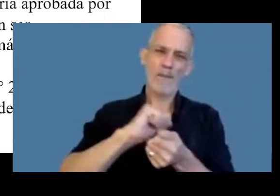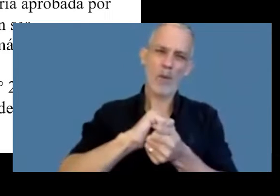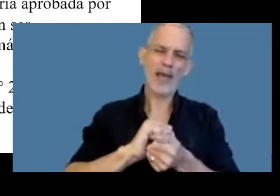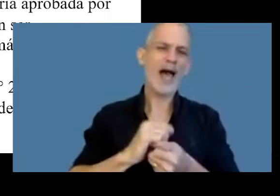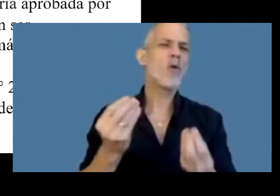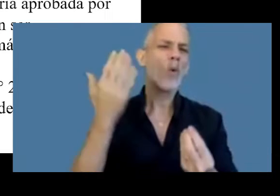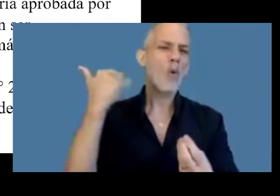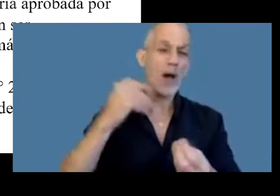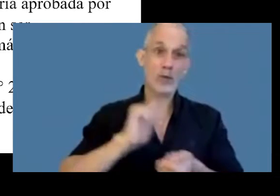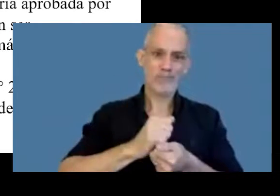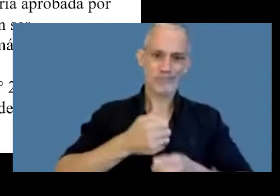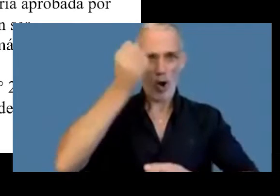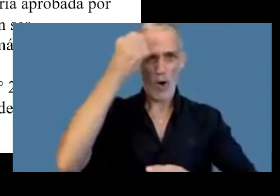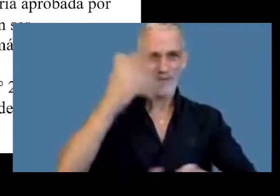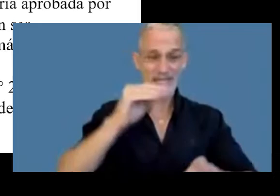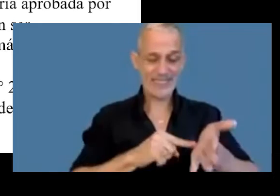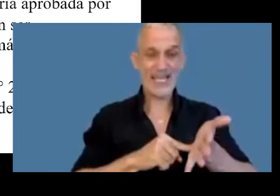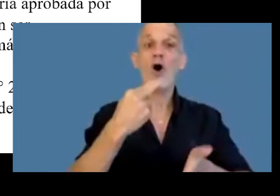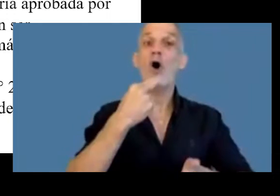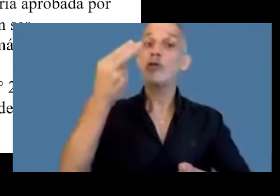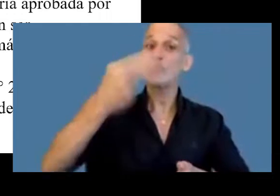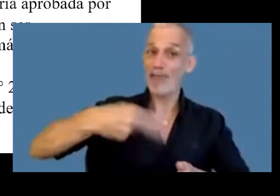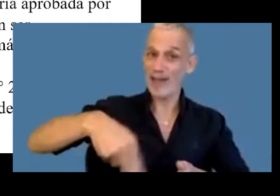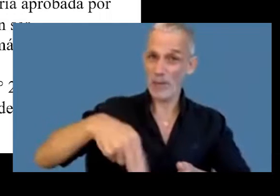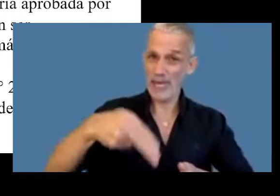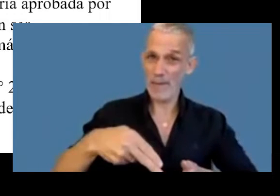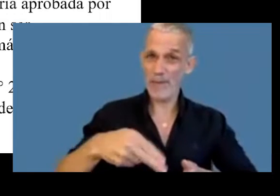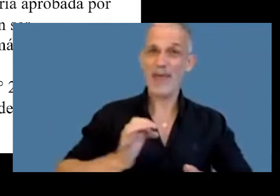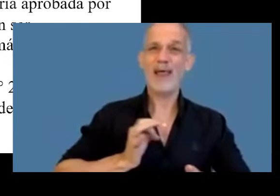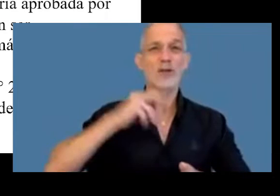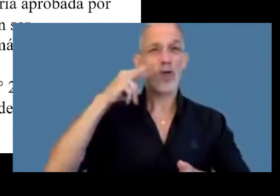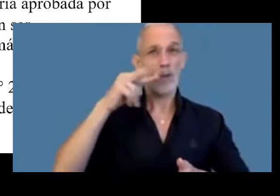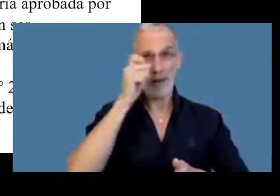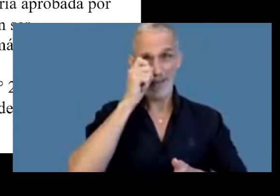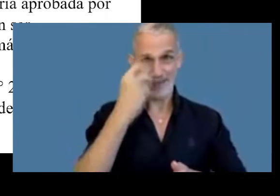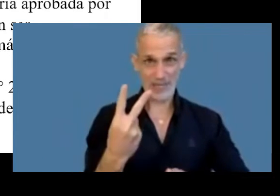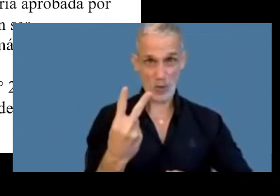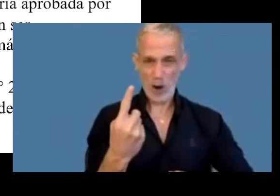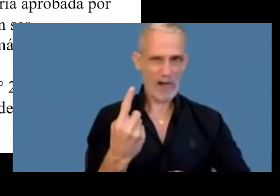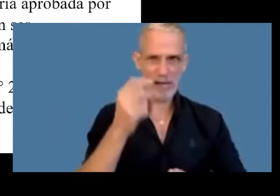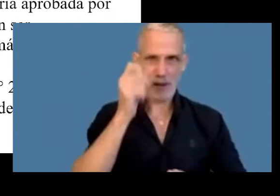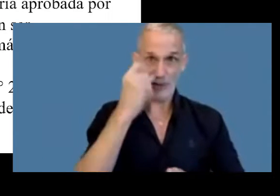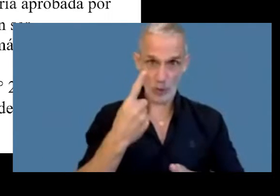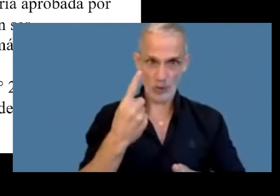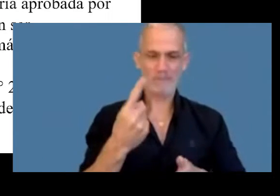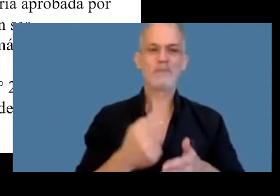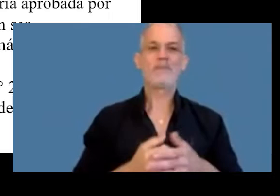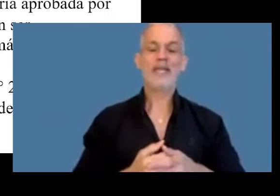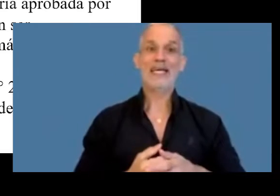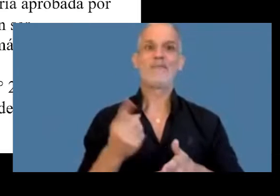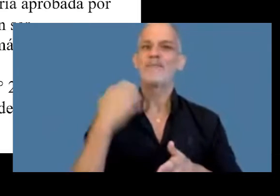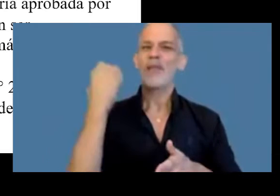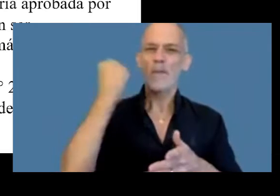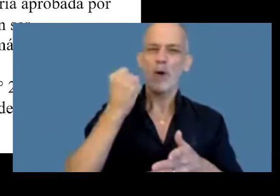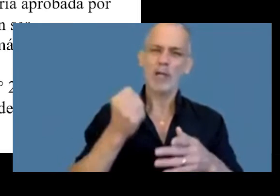boletín oficial del 11 de noviembre del 2021. ¿Qué es lo importante? Y es muy extensa,